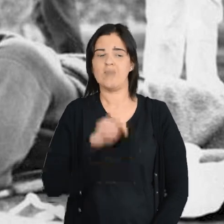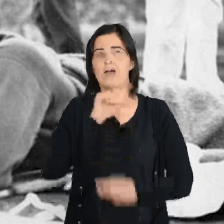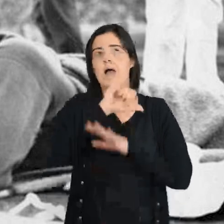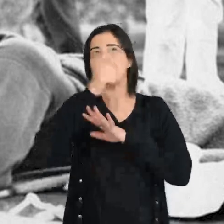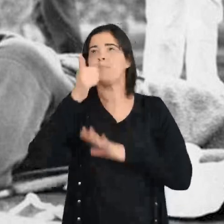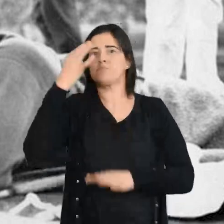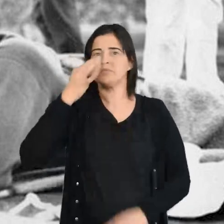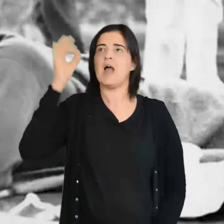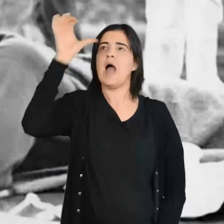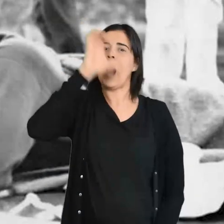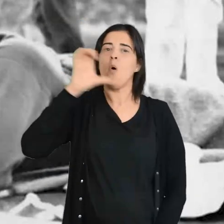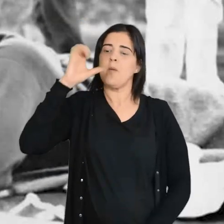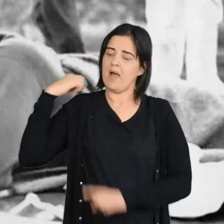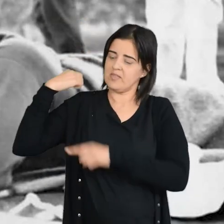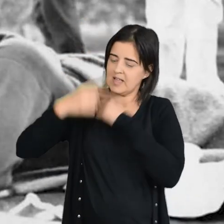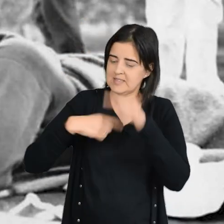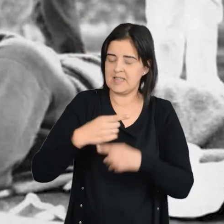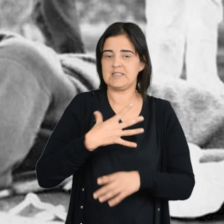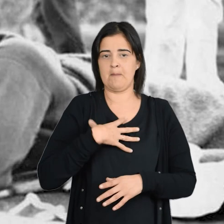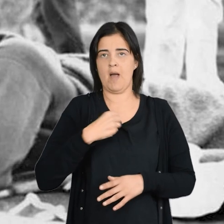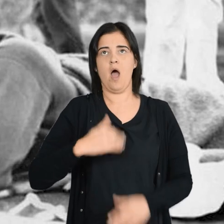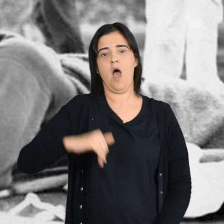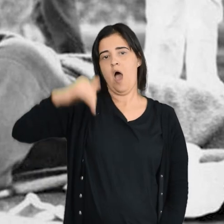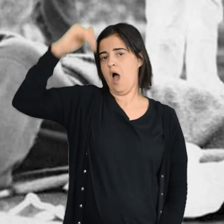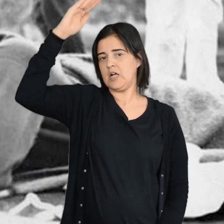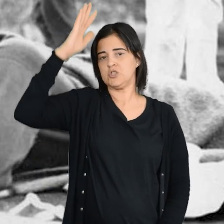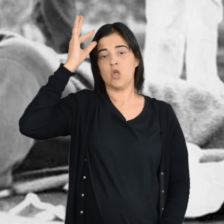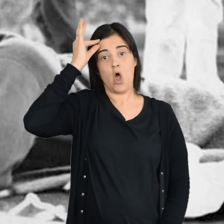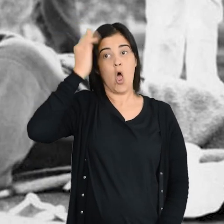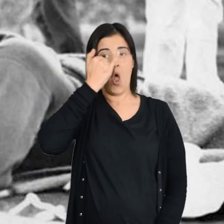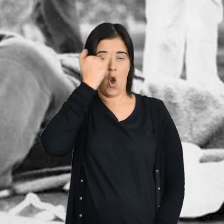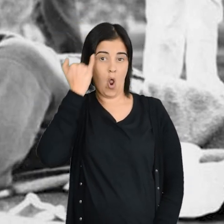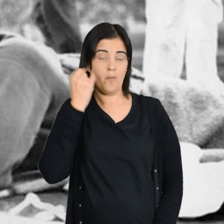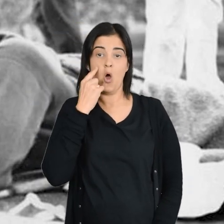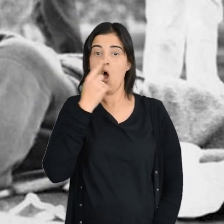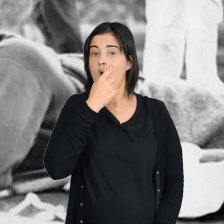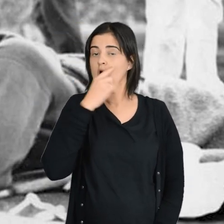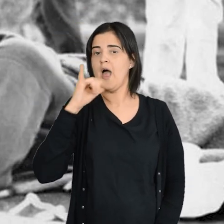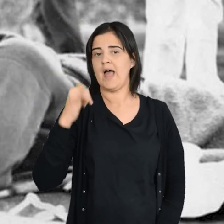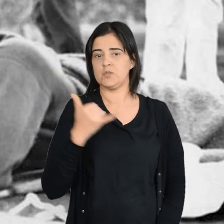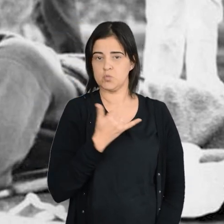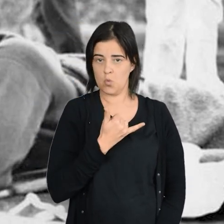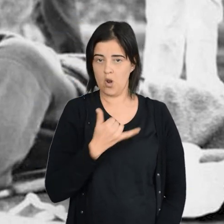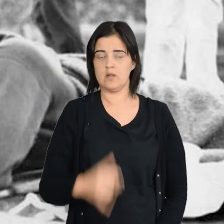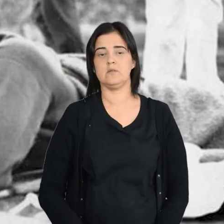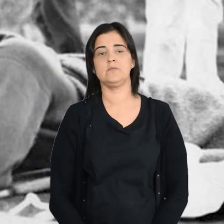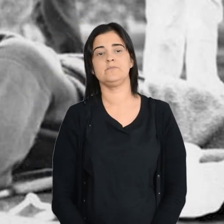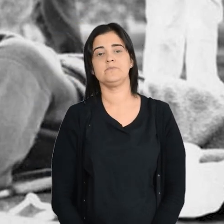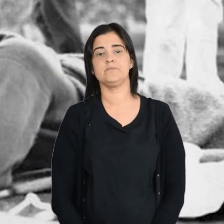campeón de Europa de ascendencia Blanca esbelto cabello rubio y ojos azules